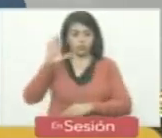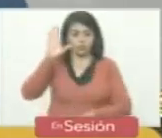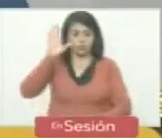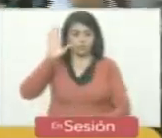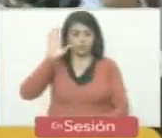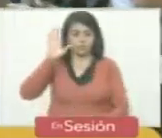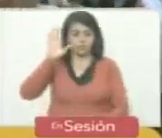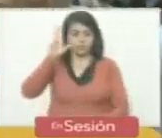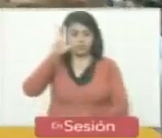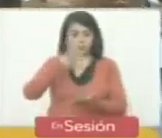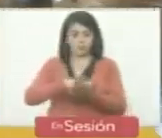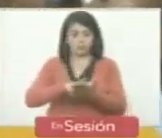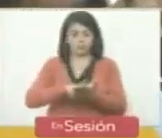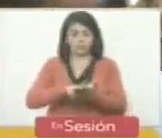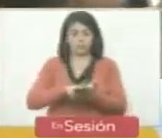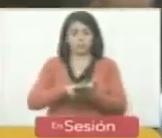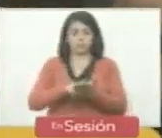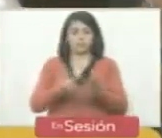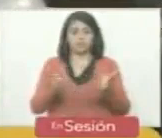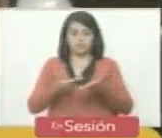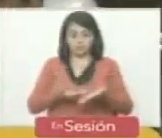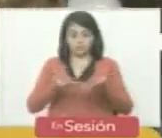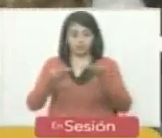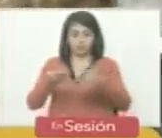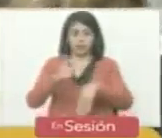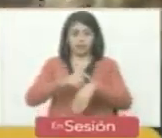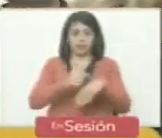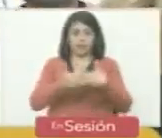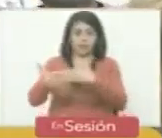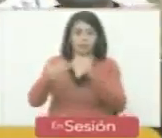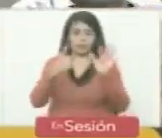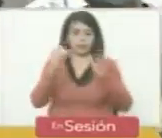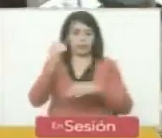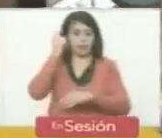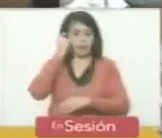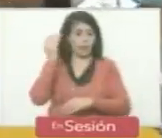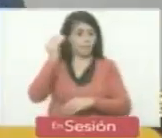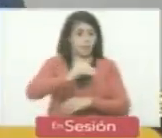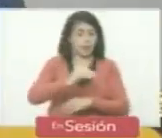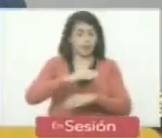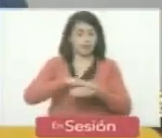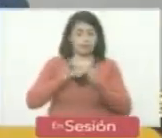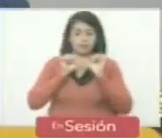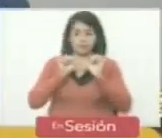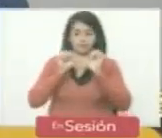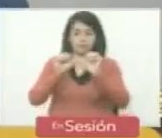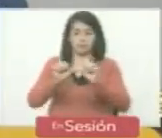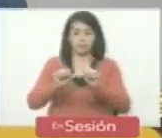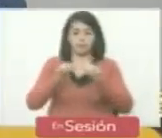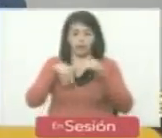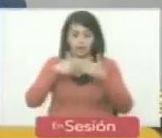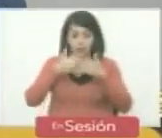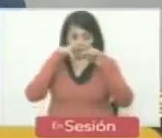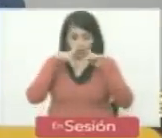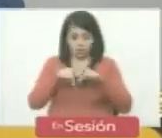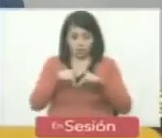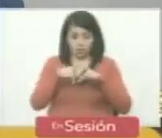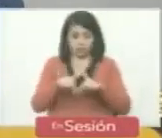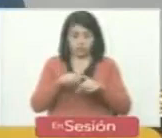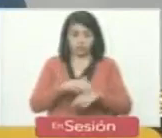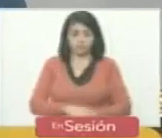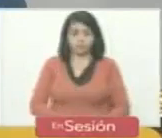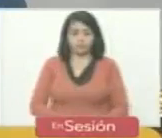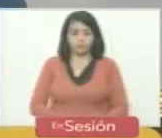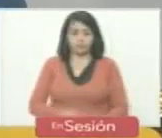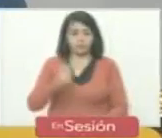costumbre. Queda aprobado, se concede una prórroga de 60 días continuos contados a partir de la presente